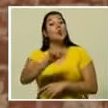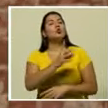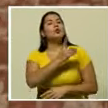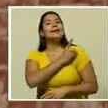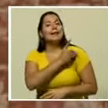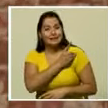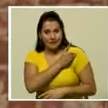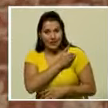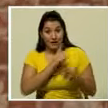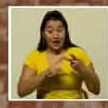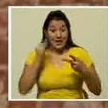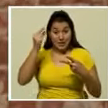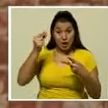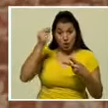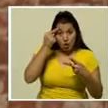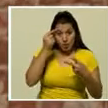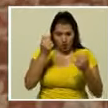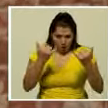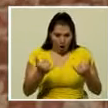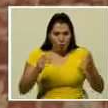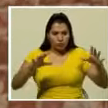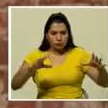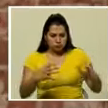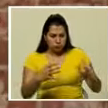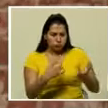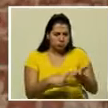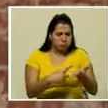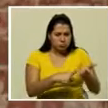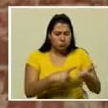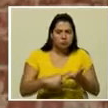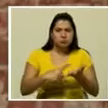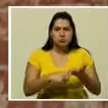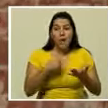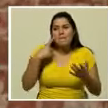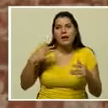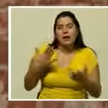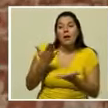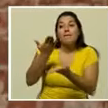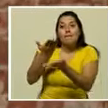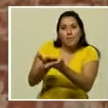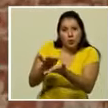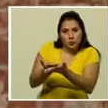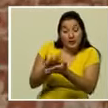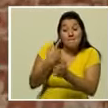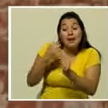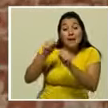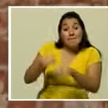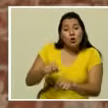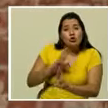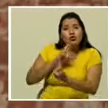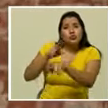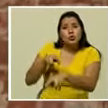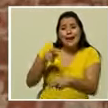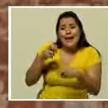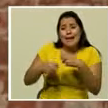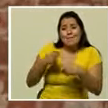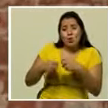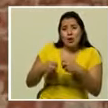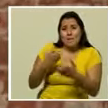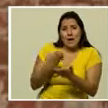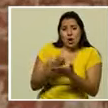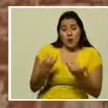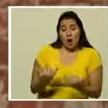Ejecutivo están trabajando en una propuesta para justamente dar una respuesta a la situación que enfrenta la